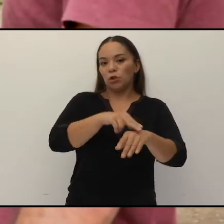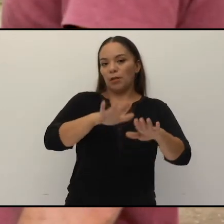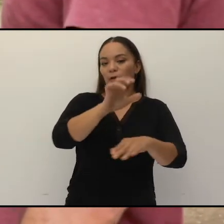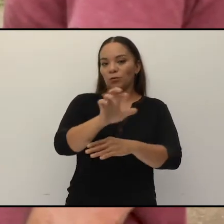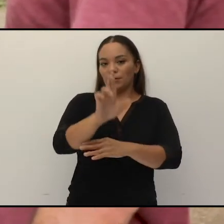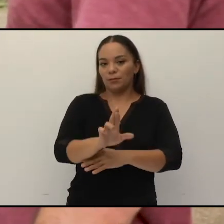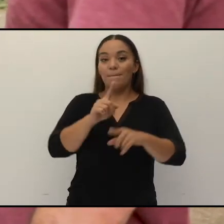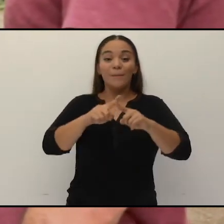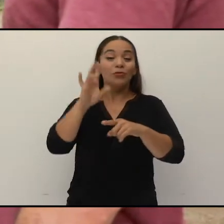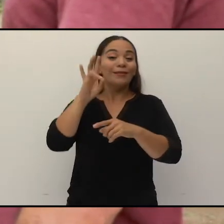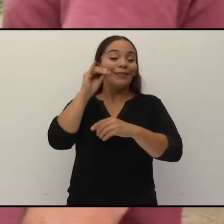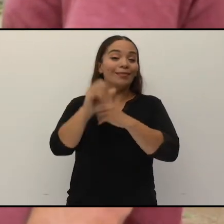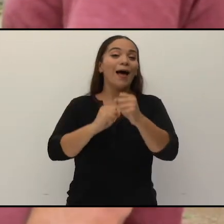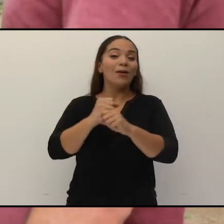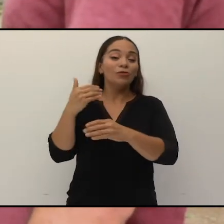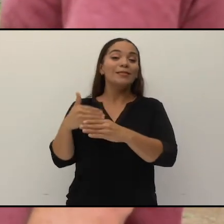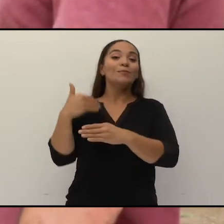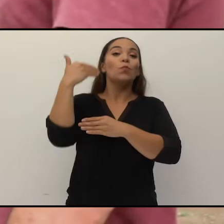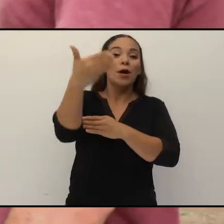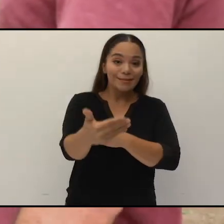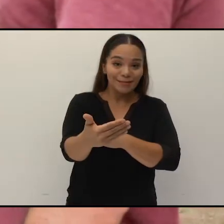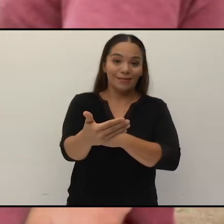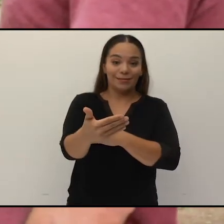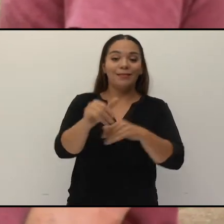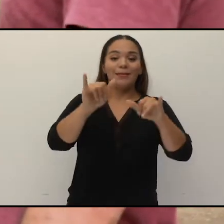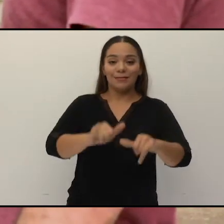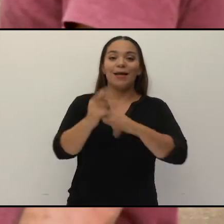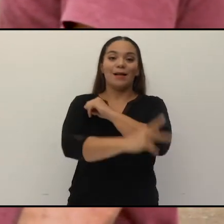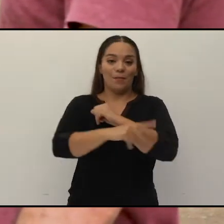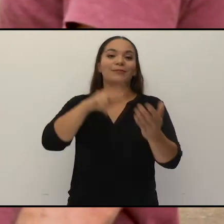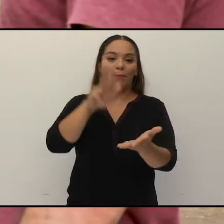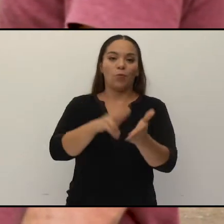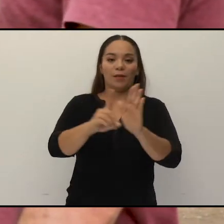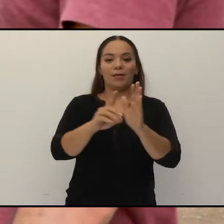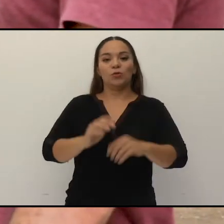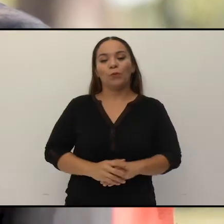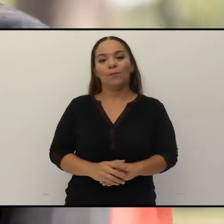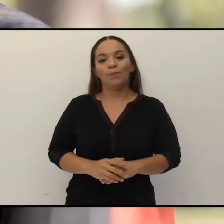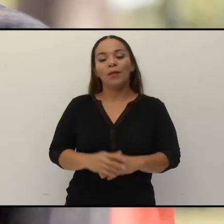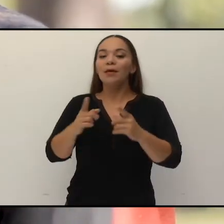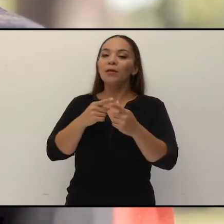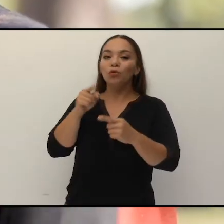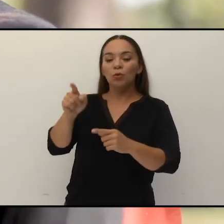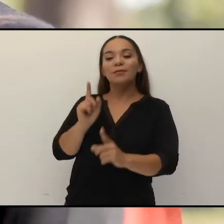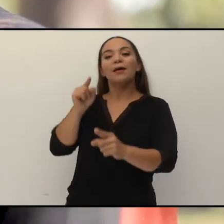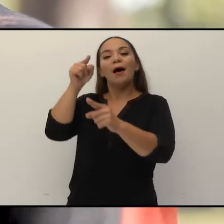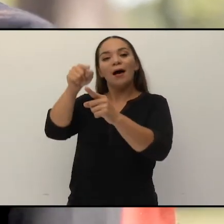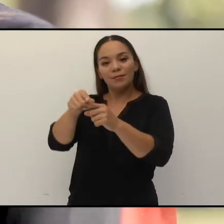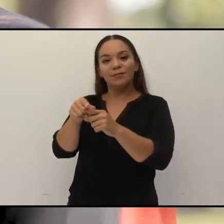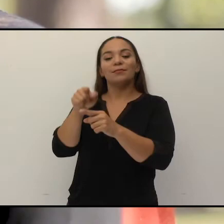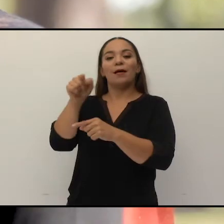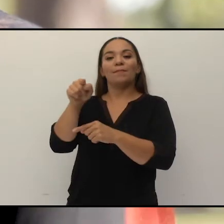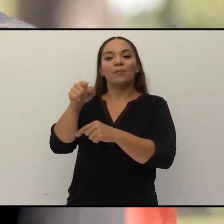Pero 70 años después de haber estado en el país, es que se tuvo ese derecho. Y en ese sentido es